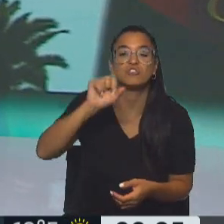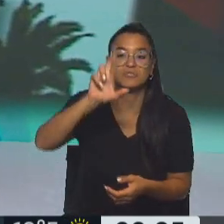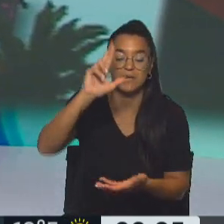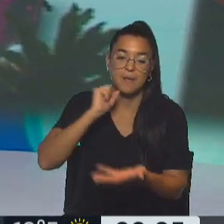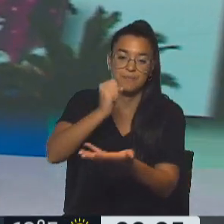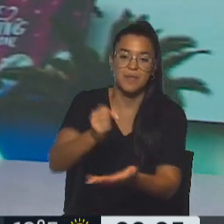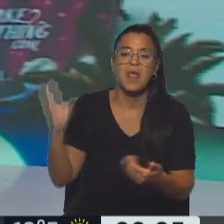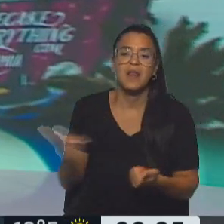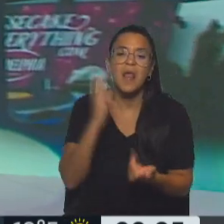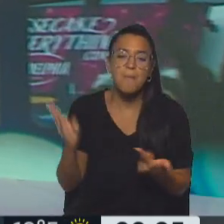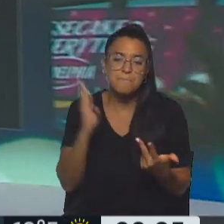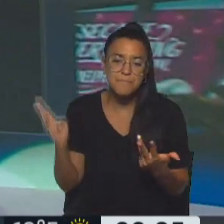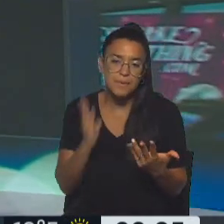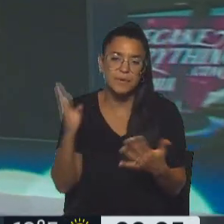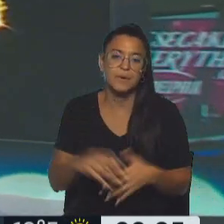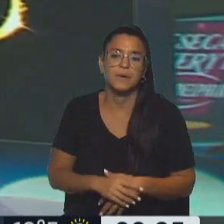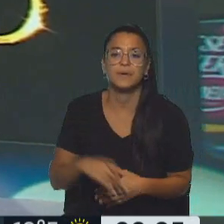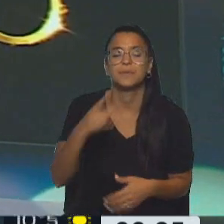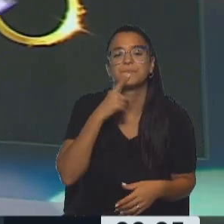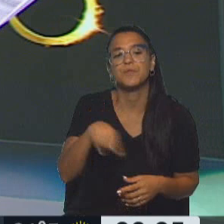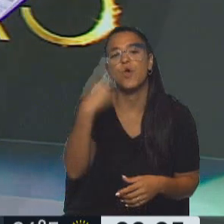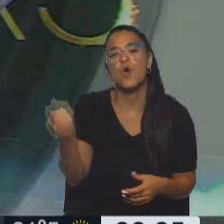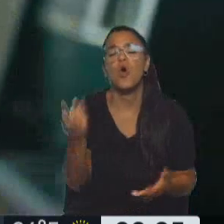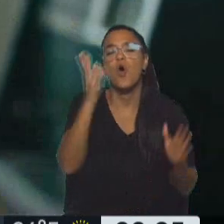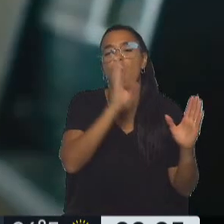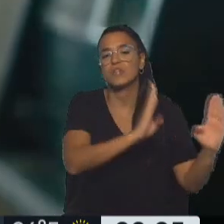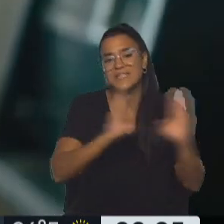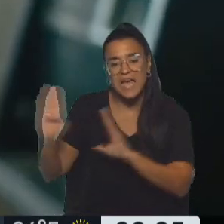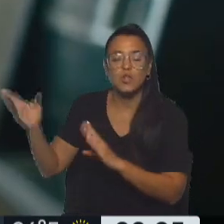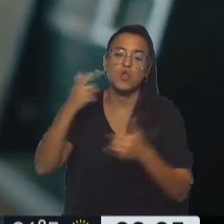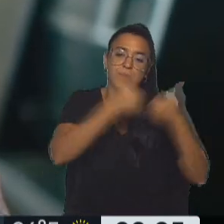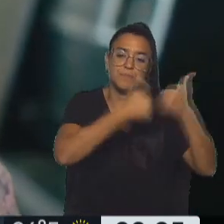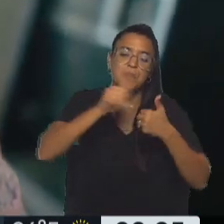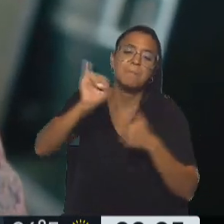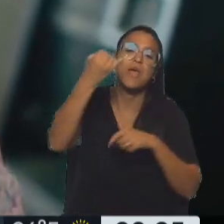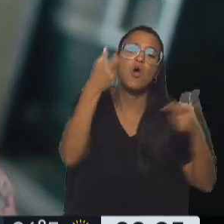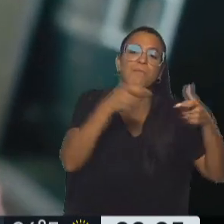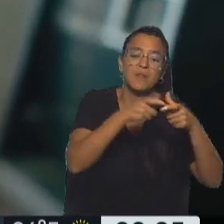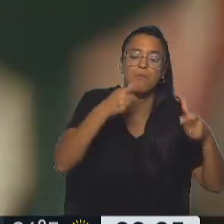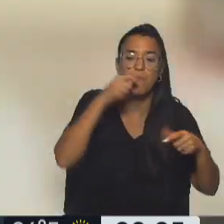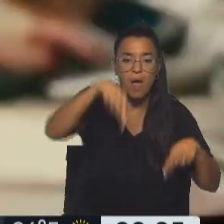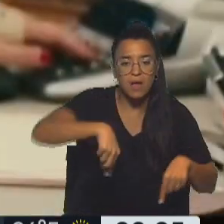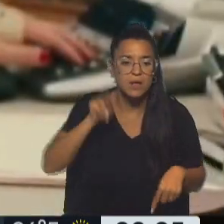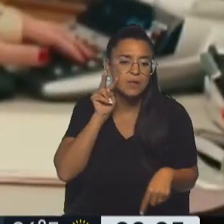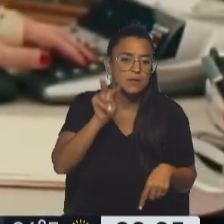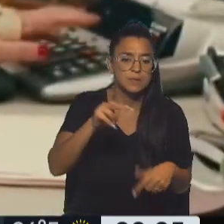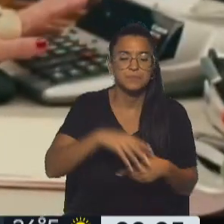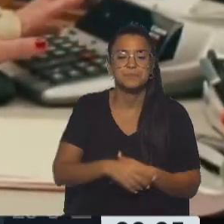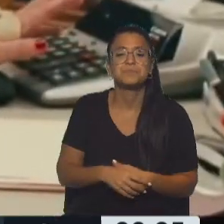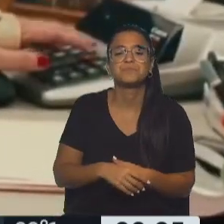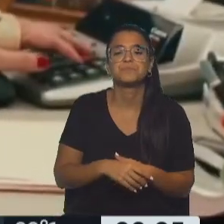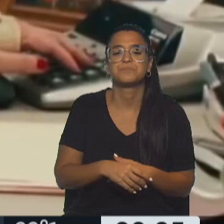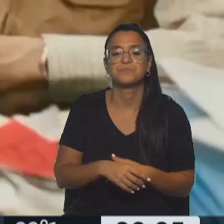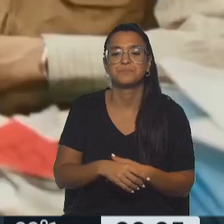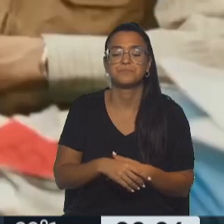un repaso, un recorrido por lo que son las demás categorías, como por ejemplo, Mejor Película. Estamos viendo a Michelle Yeoh porque es